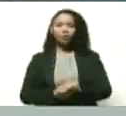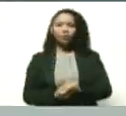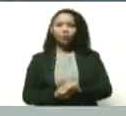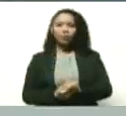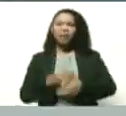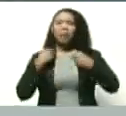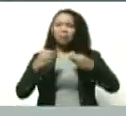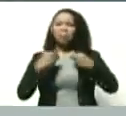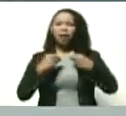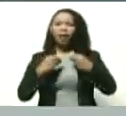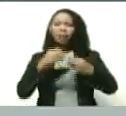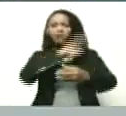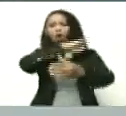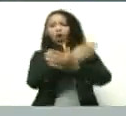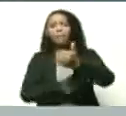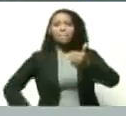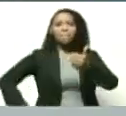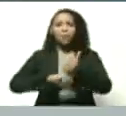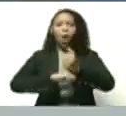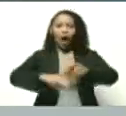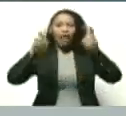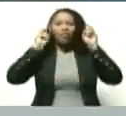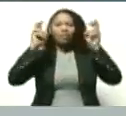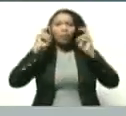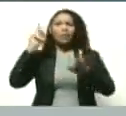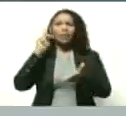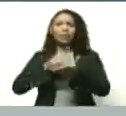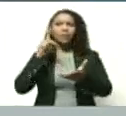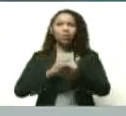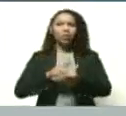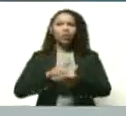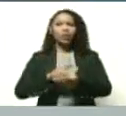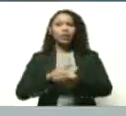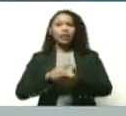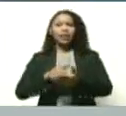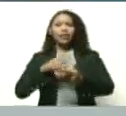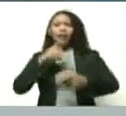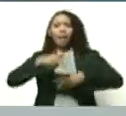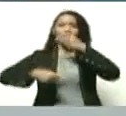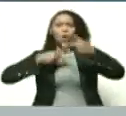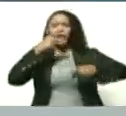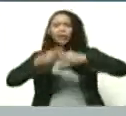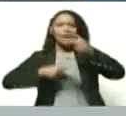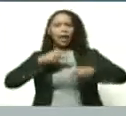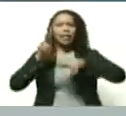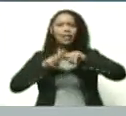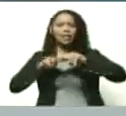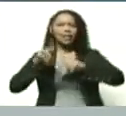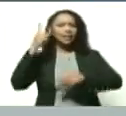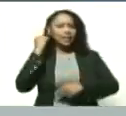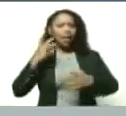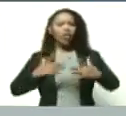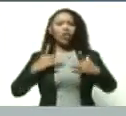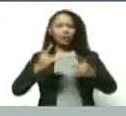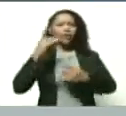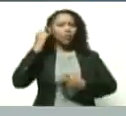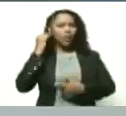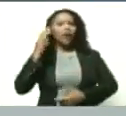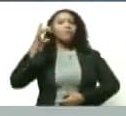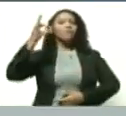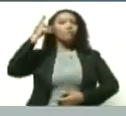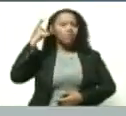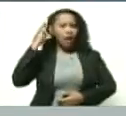para fortalecer el rol protagónico de las sujetas políticas, niñas, adolescentes y mujeres,